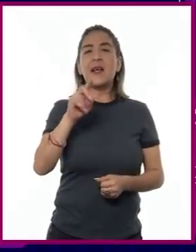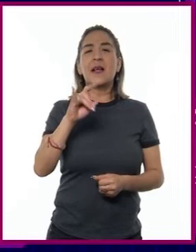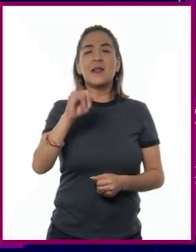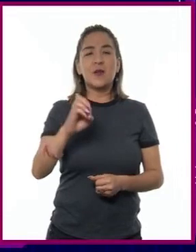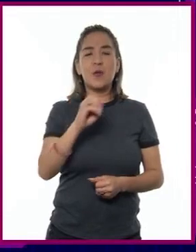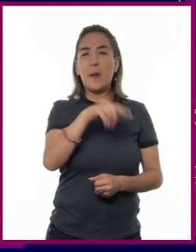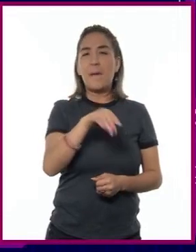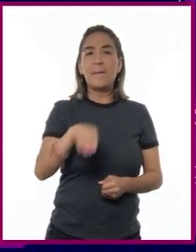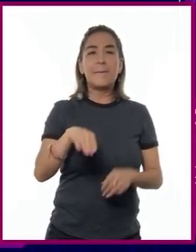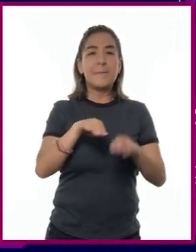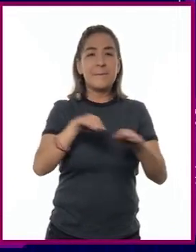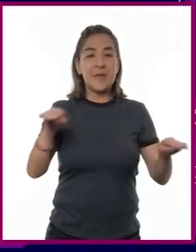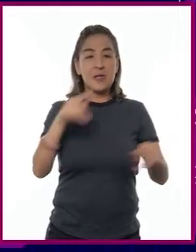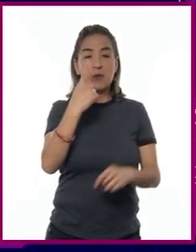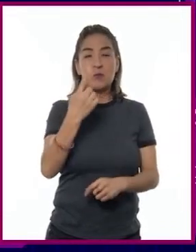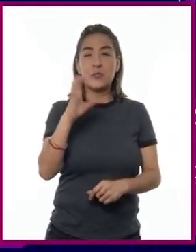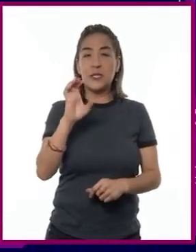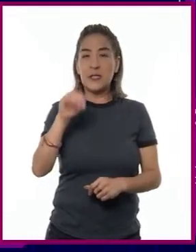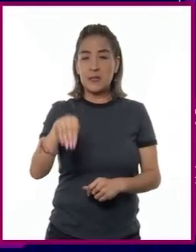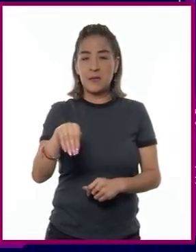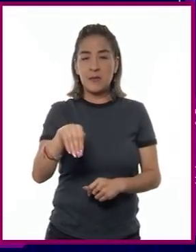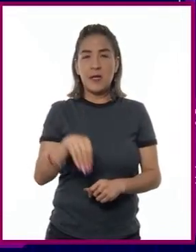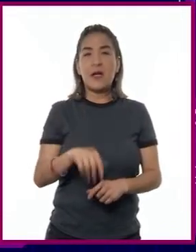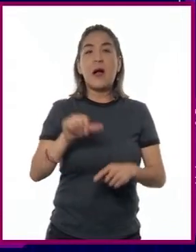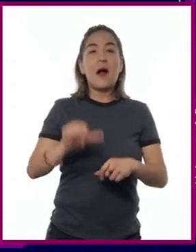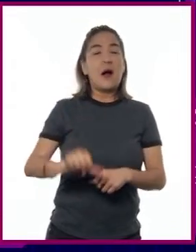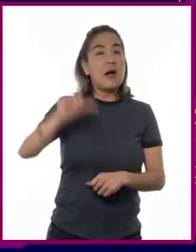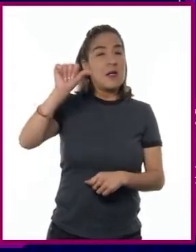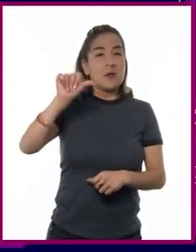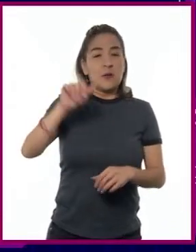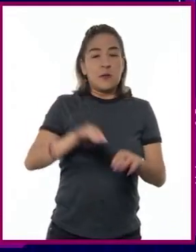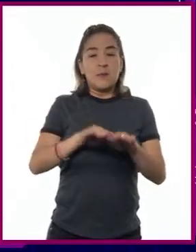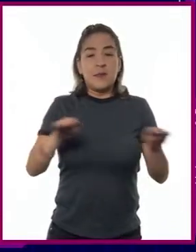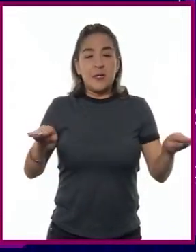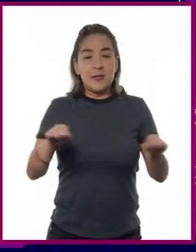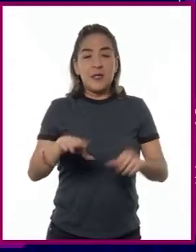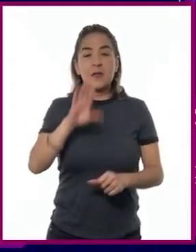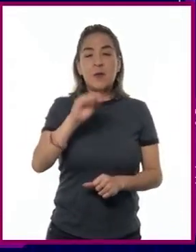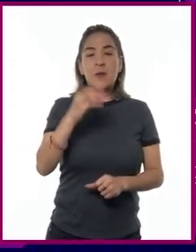mide 1 centímetro y cuya altura mide